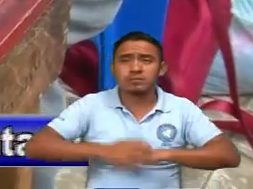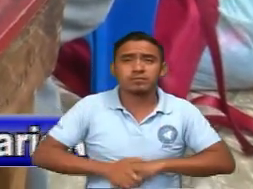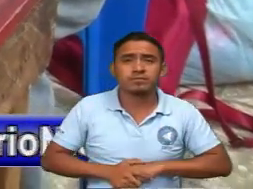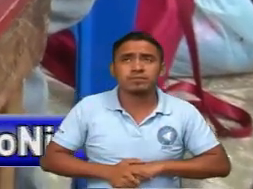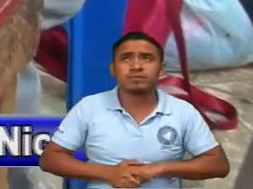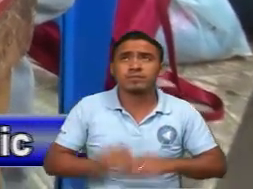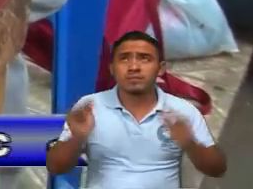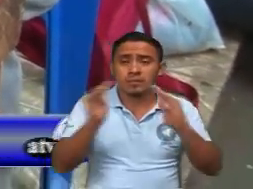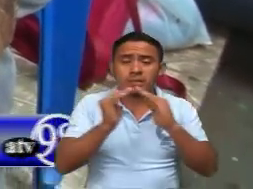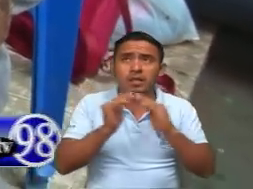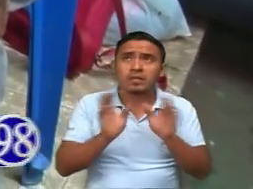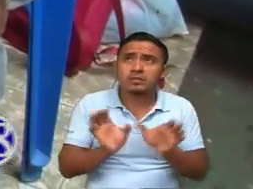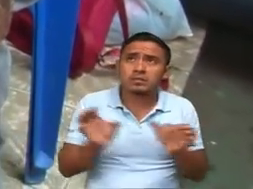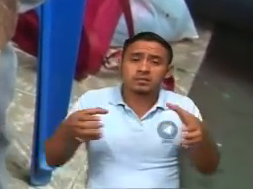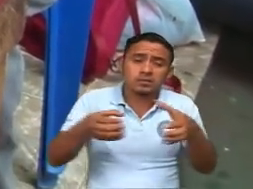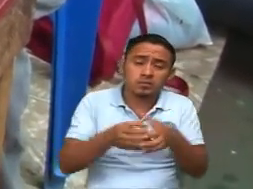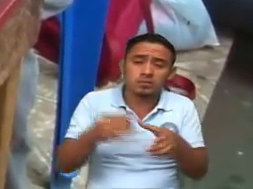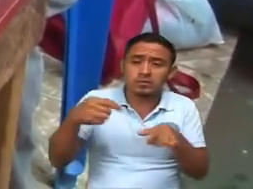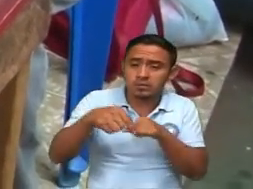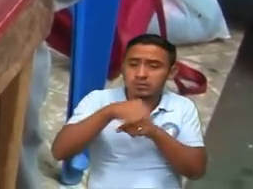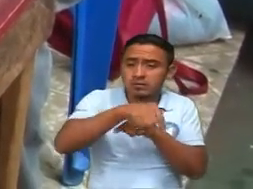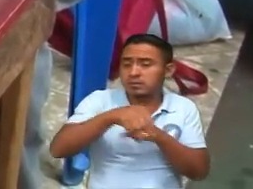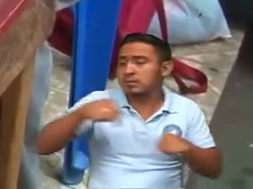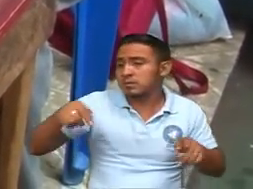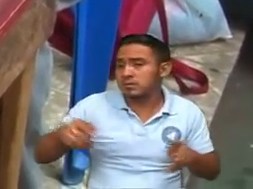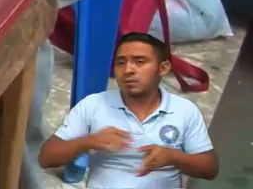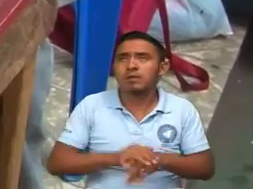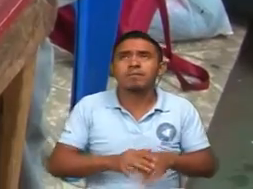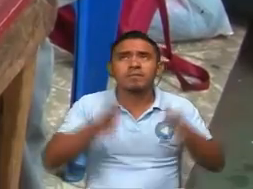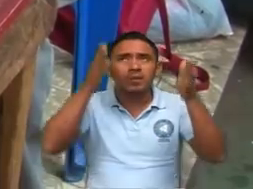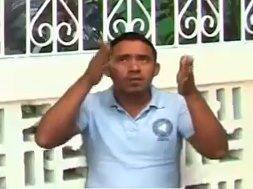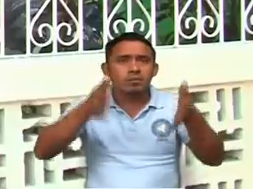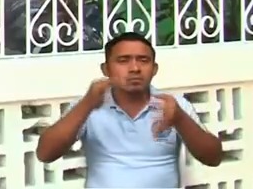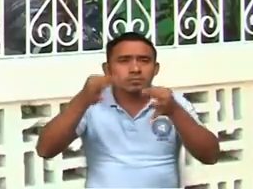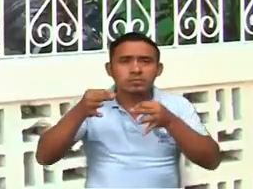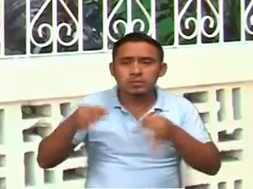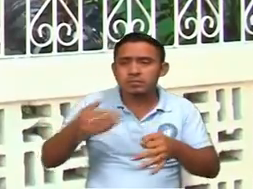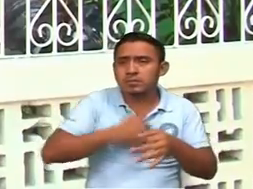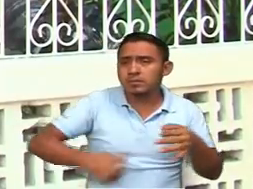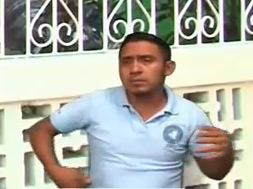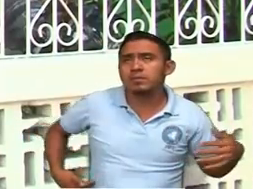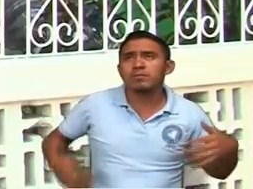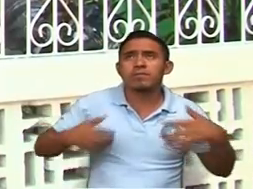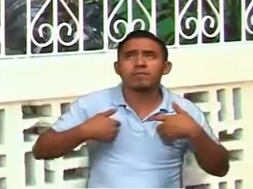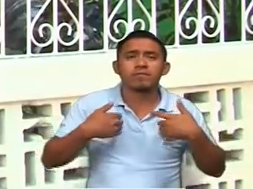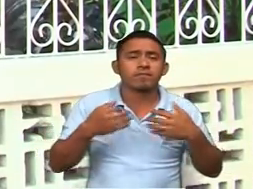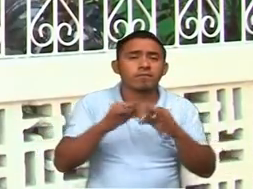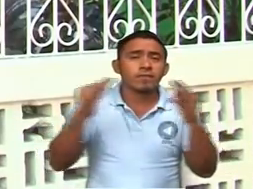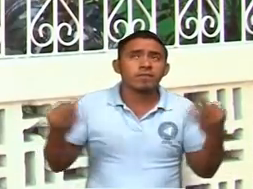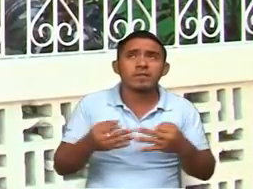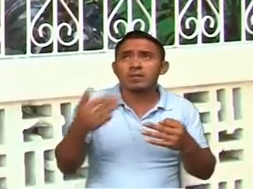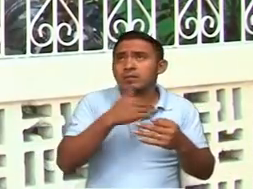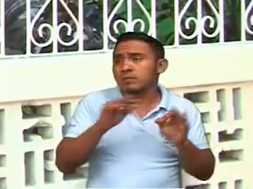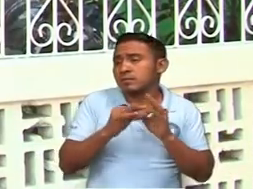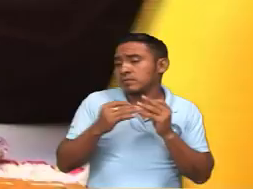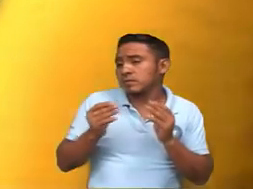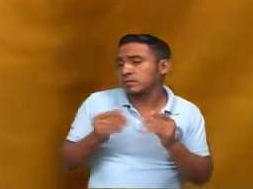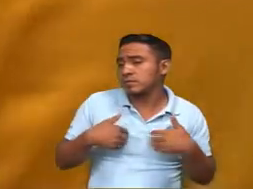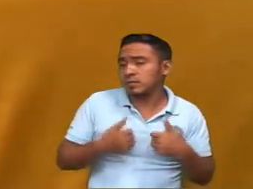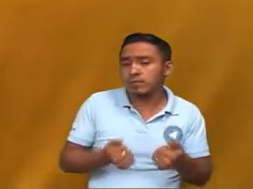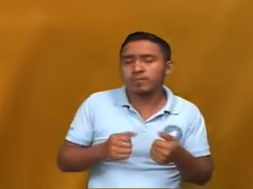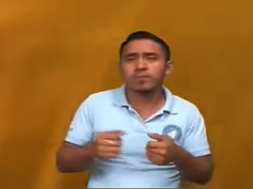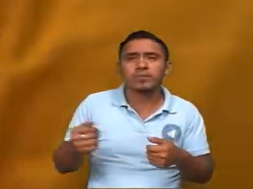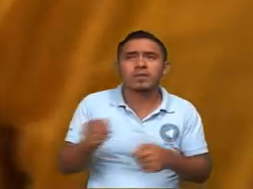Las casas club de cada distrito de la capital son atendidas por los Ministerios de Familia y de Salud, el Instituto de